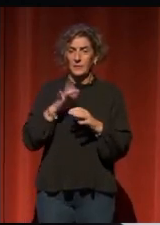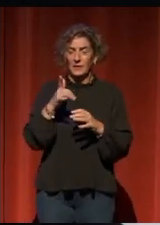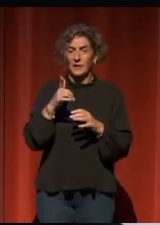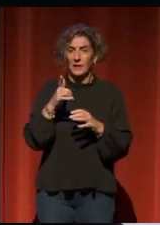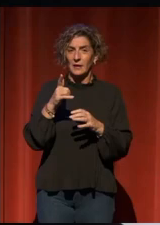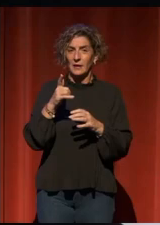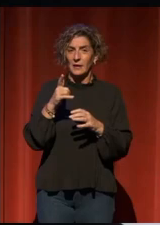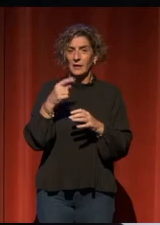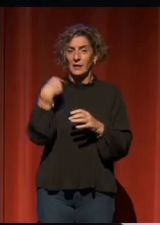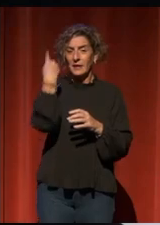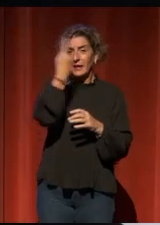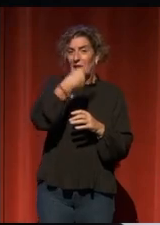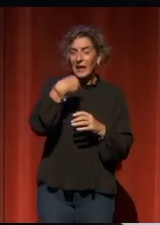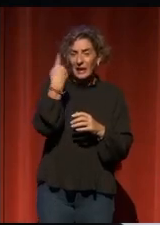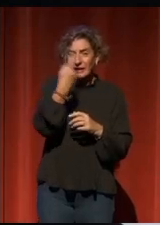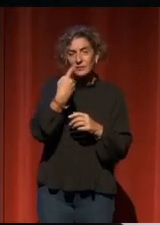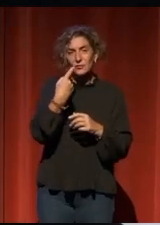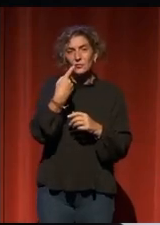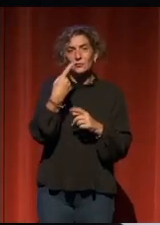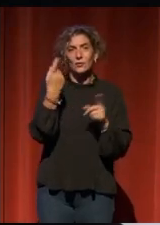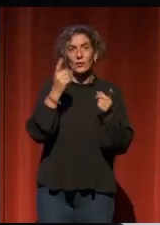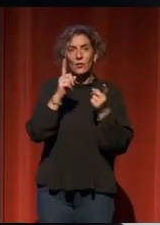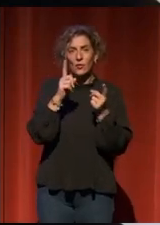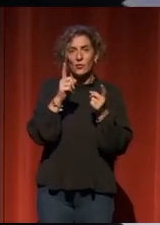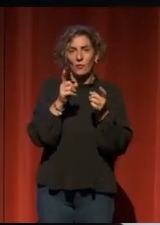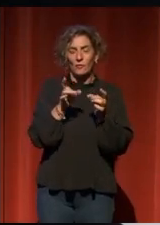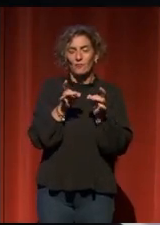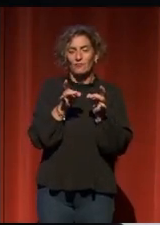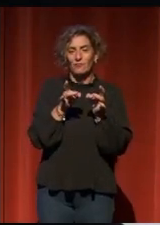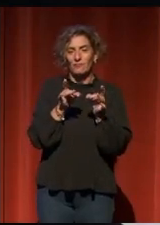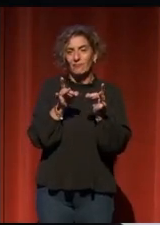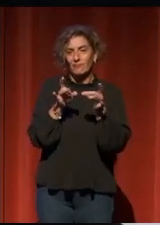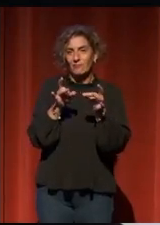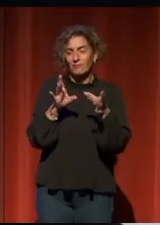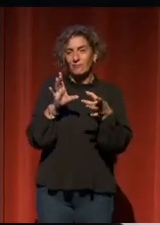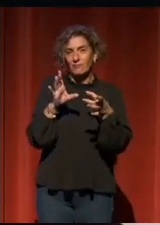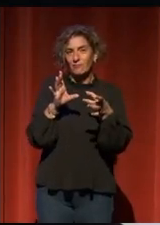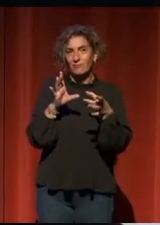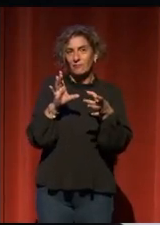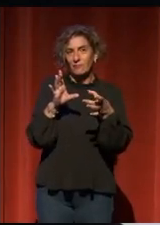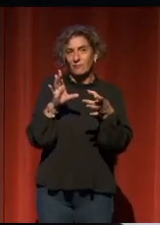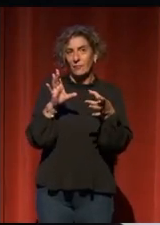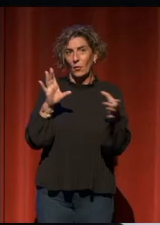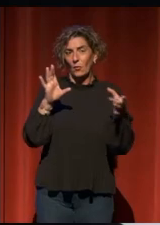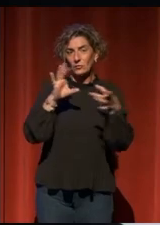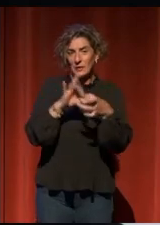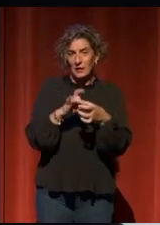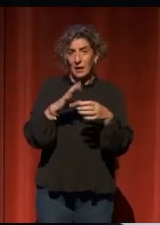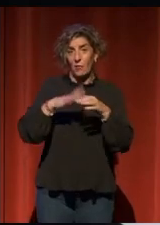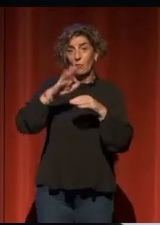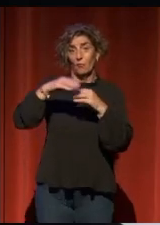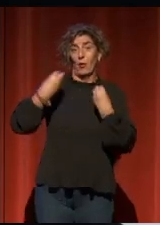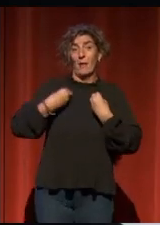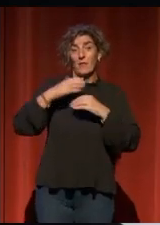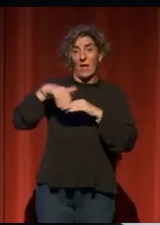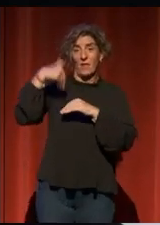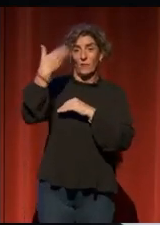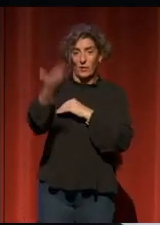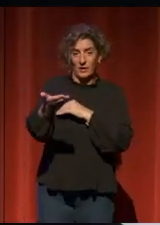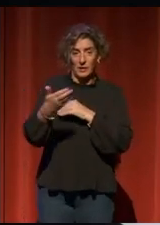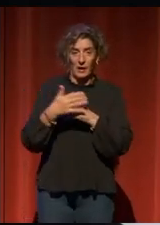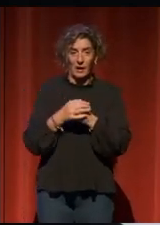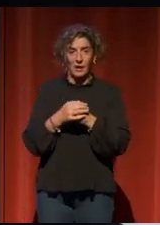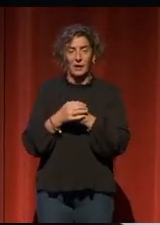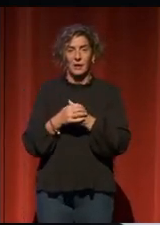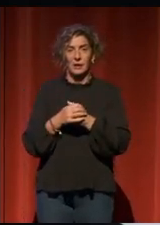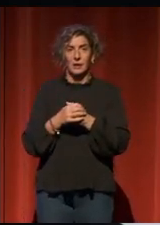contaminado por la prisa, no contagiado por una afuera que continuamente se da